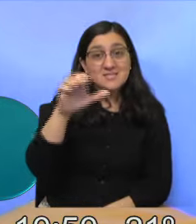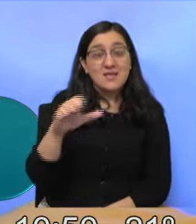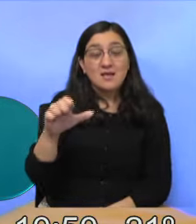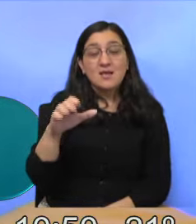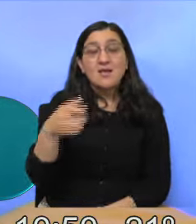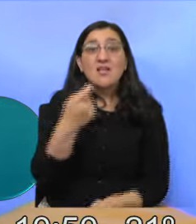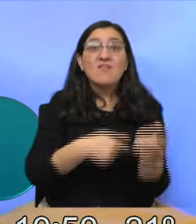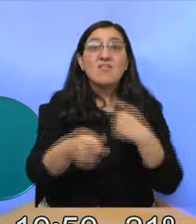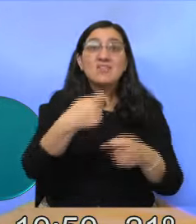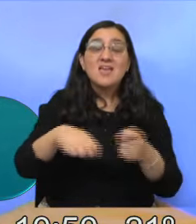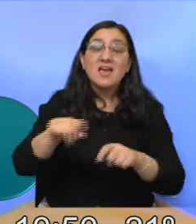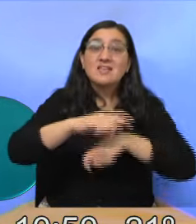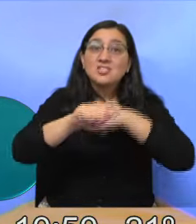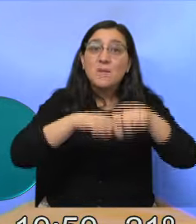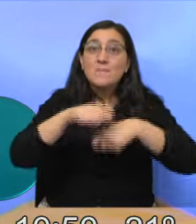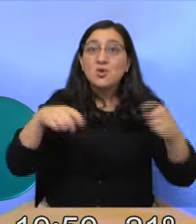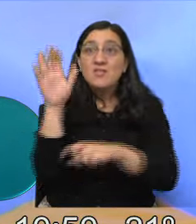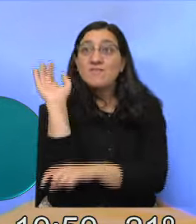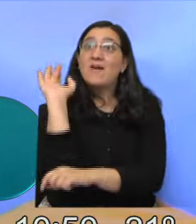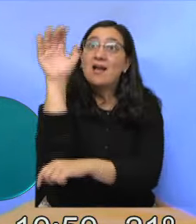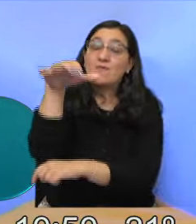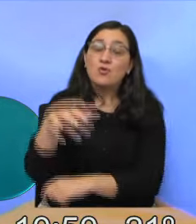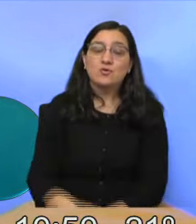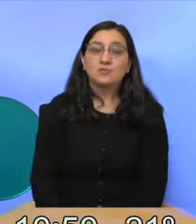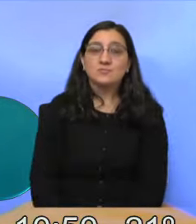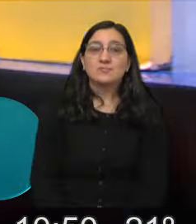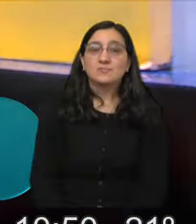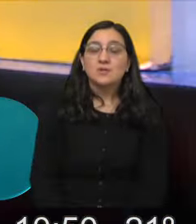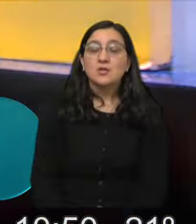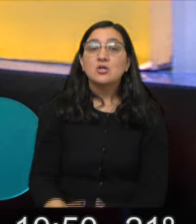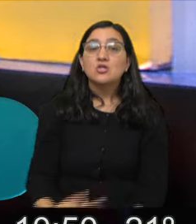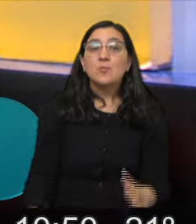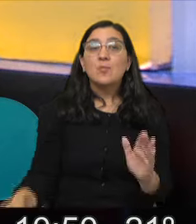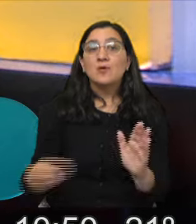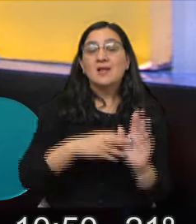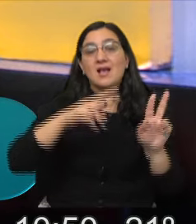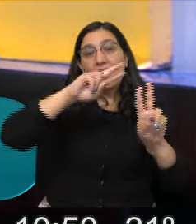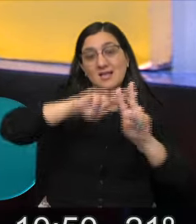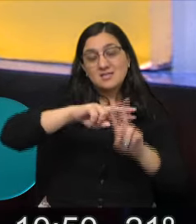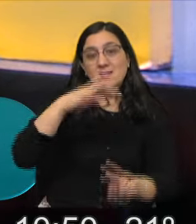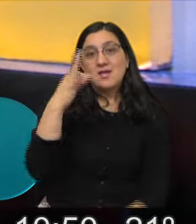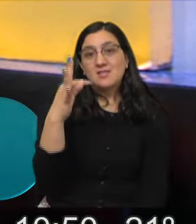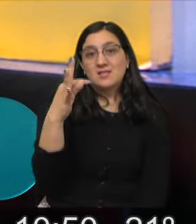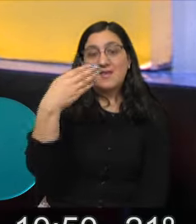los championes y de un blog estadounidense. O sea que hoy yo puedo poner, por ejemplo, hashtag